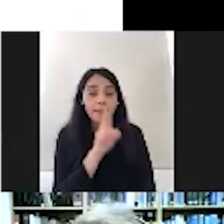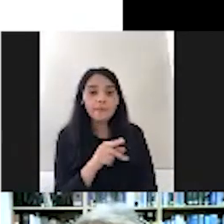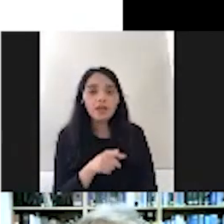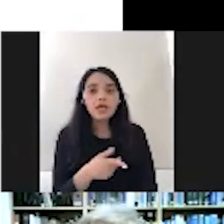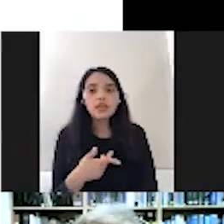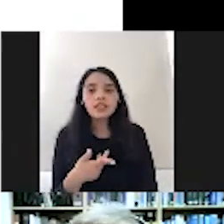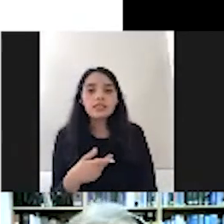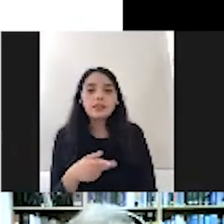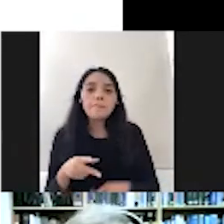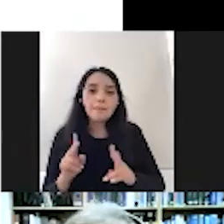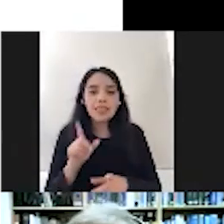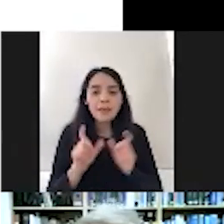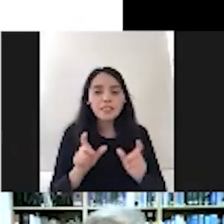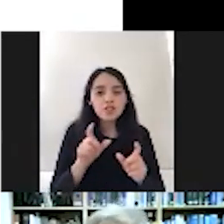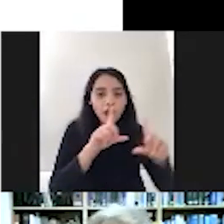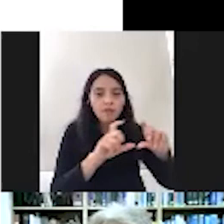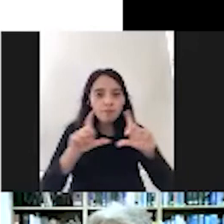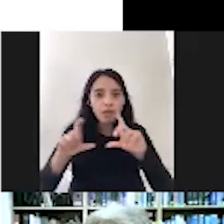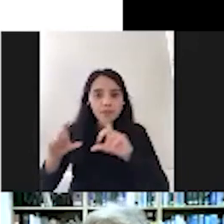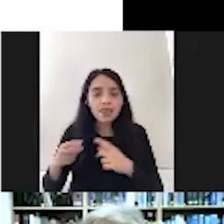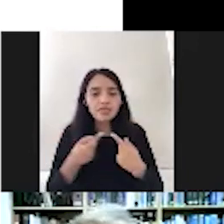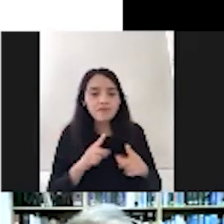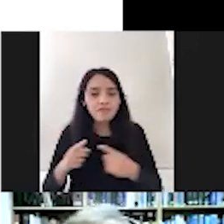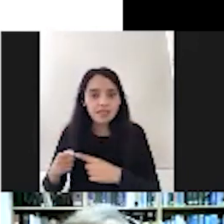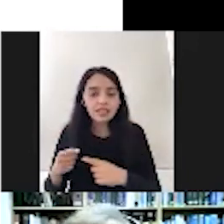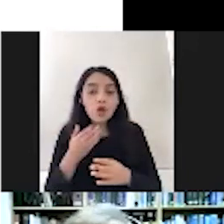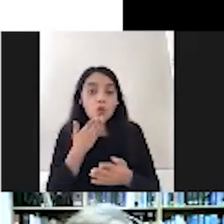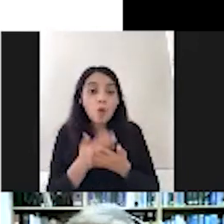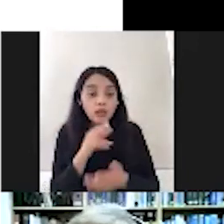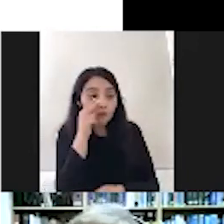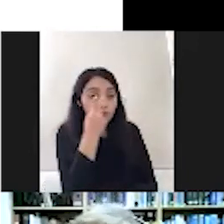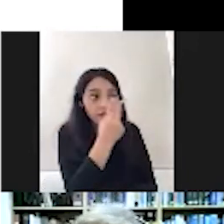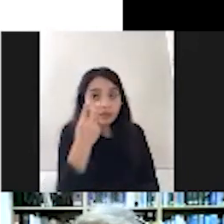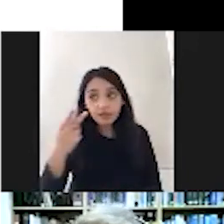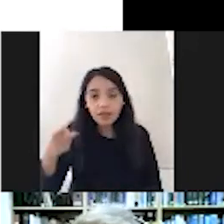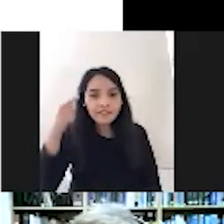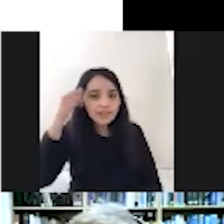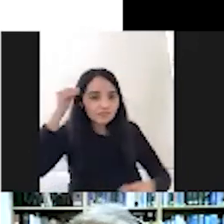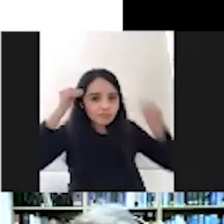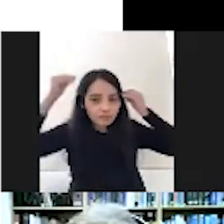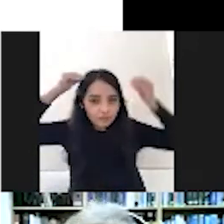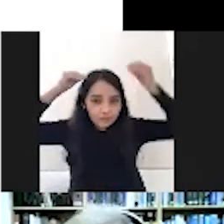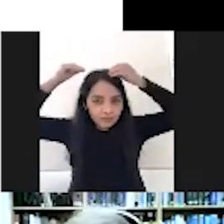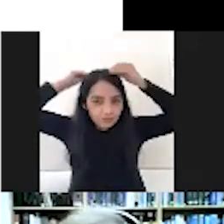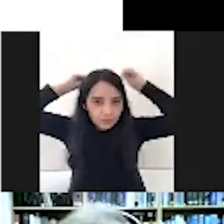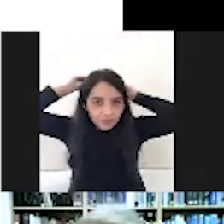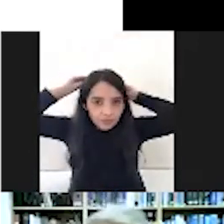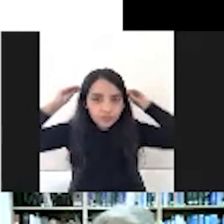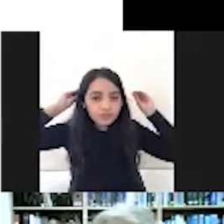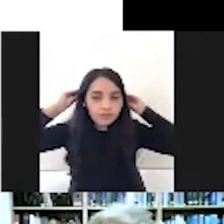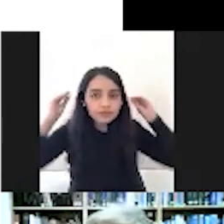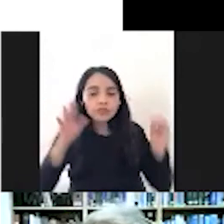vean distintas imágenes y mientras hacen eso, mirarle parte de la actividad eléctrica en el cerebro usando, por